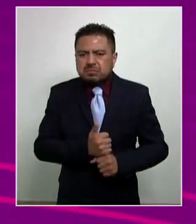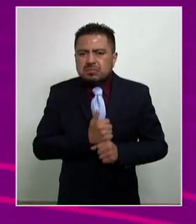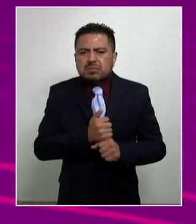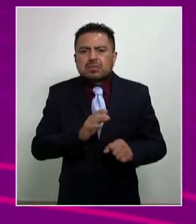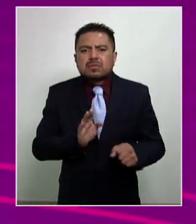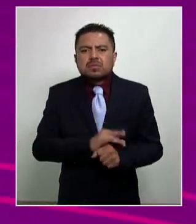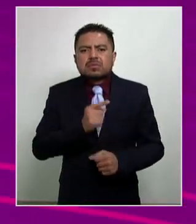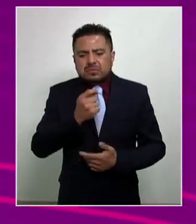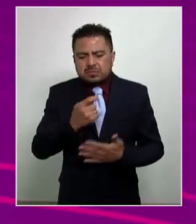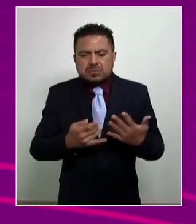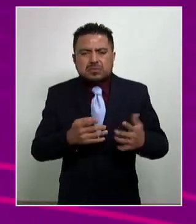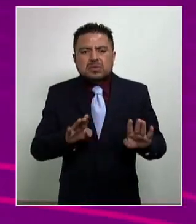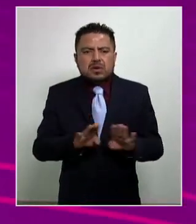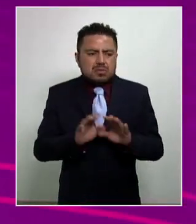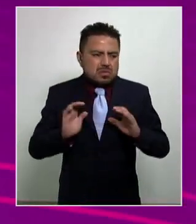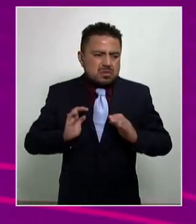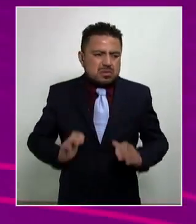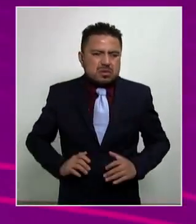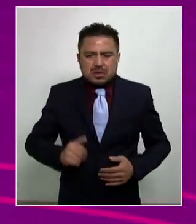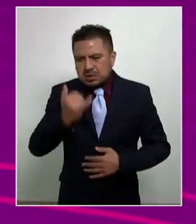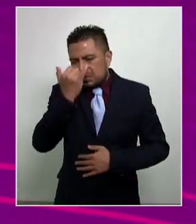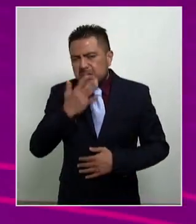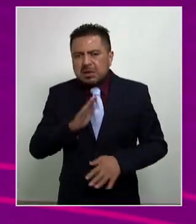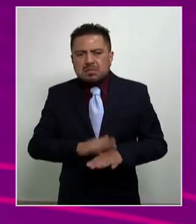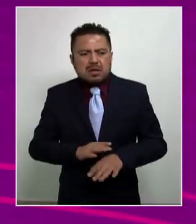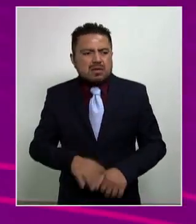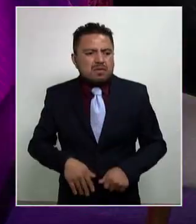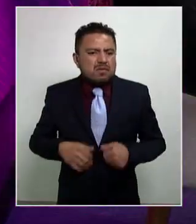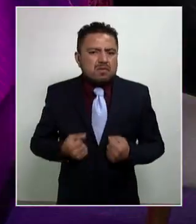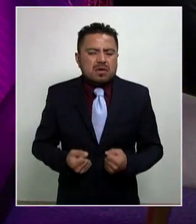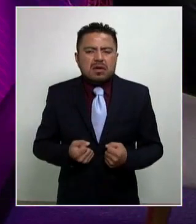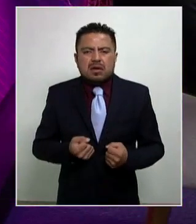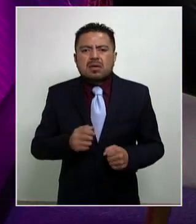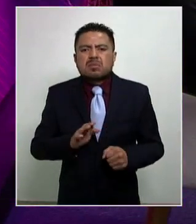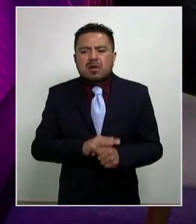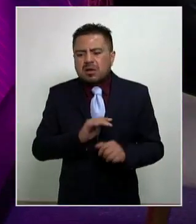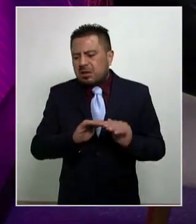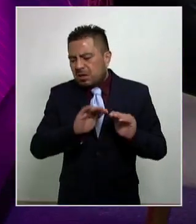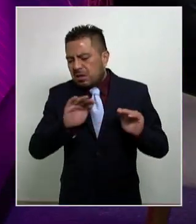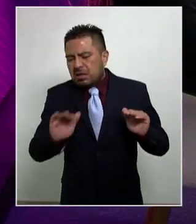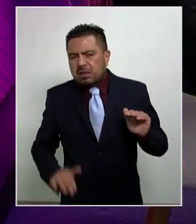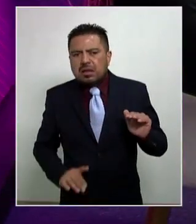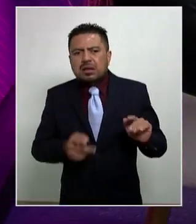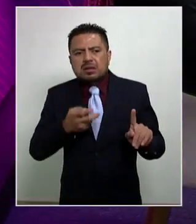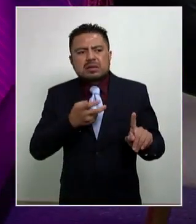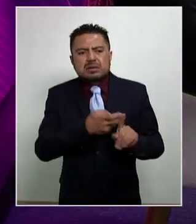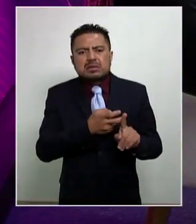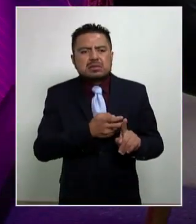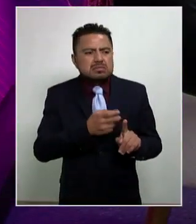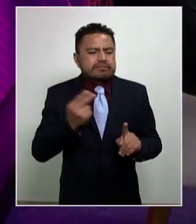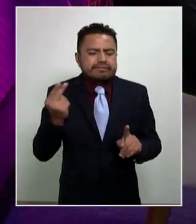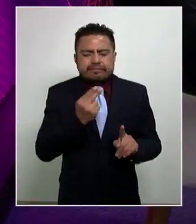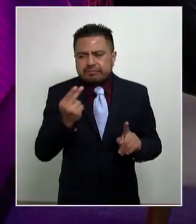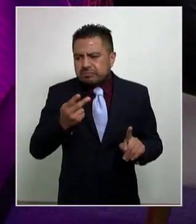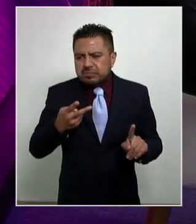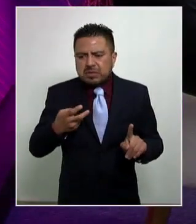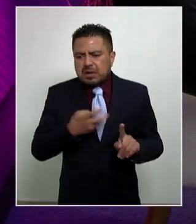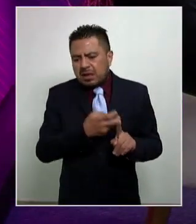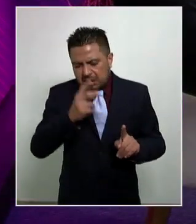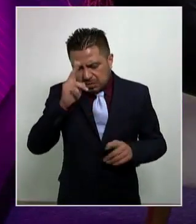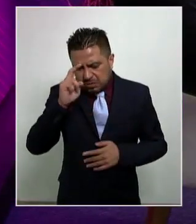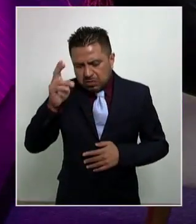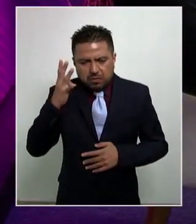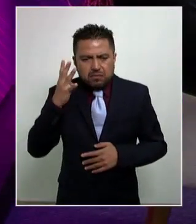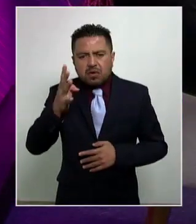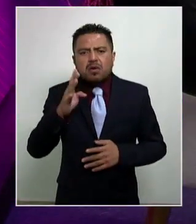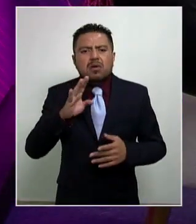sus características físicas, porque eran más fuertes, porque eran inferiores y estaban destinados a la esclavización. No sabemos que